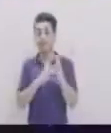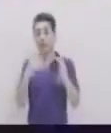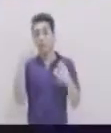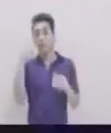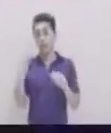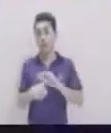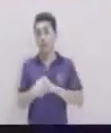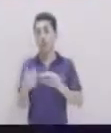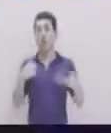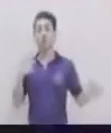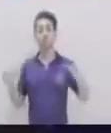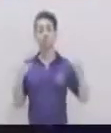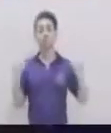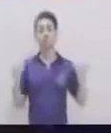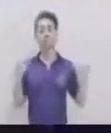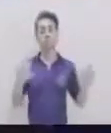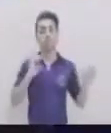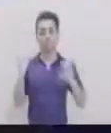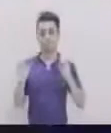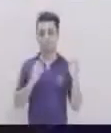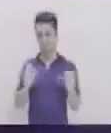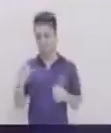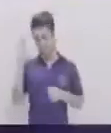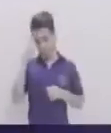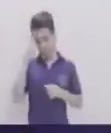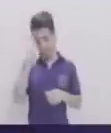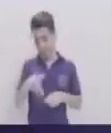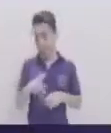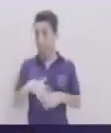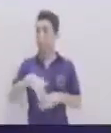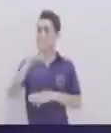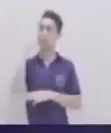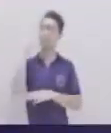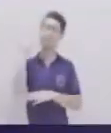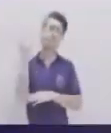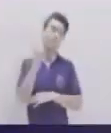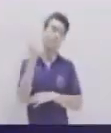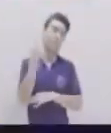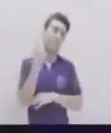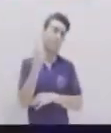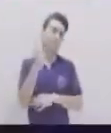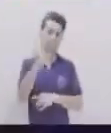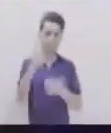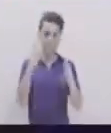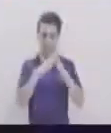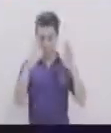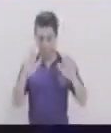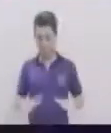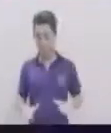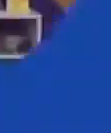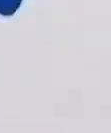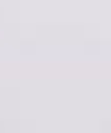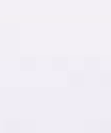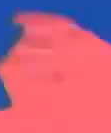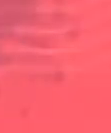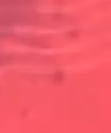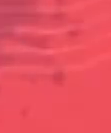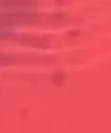tortuga para manejar el autocontrol. Y recuérdate, lo más importante, quédate en casa.